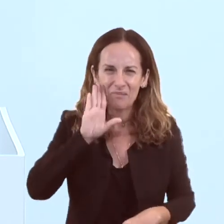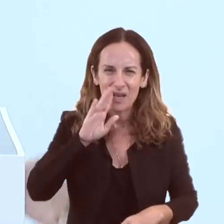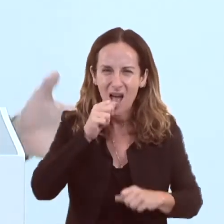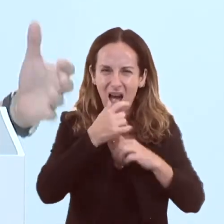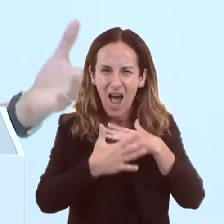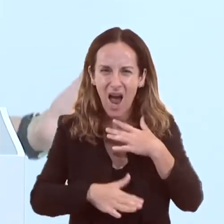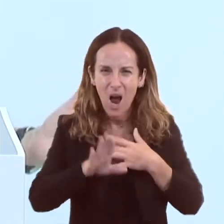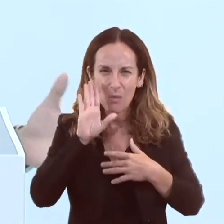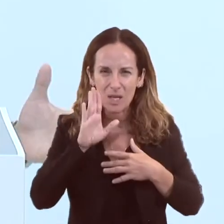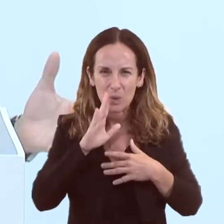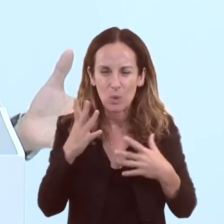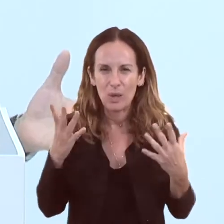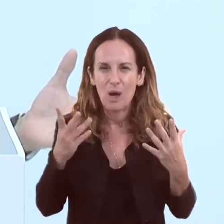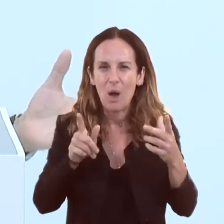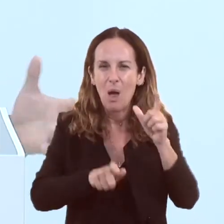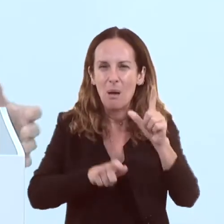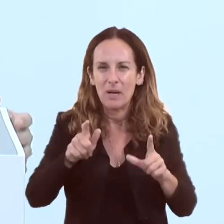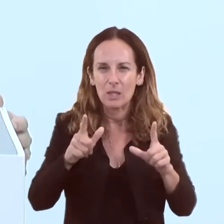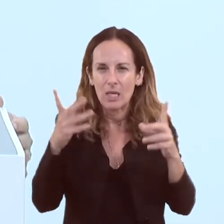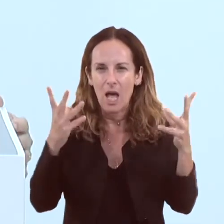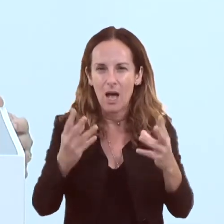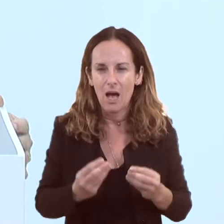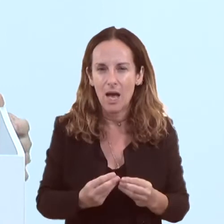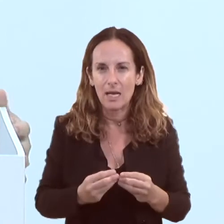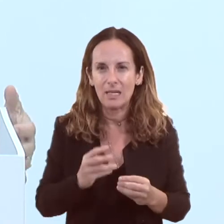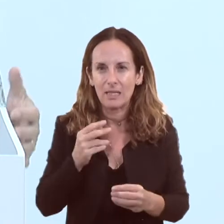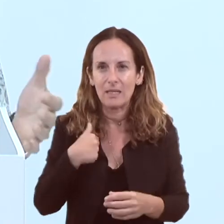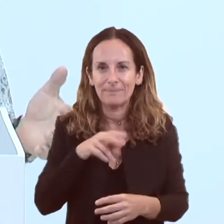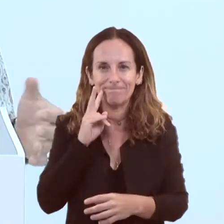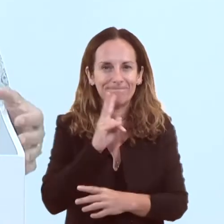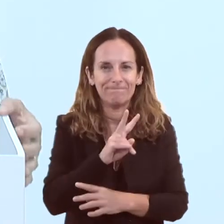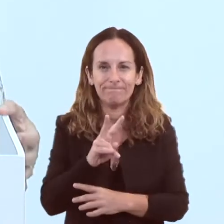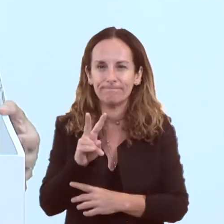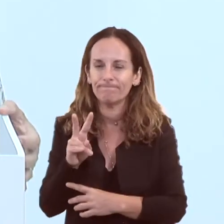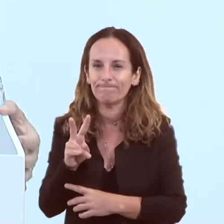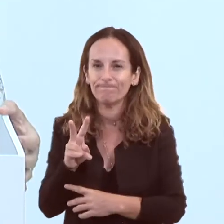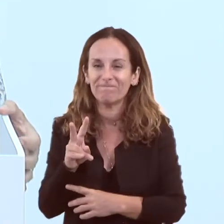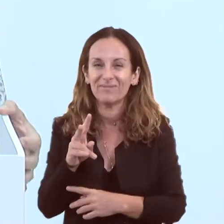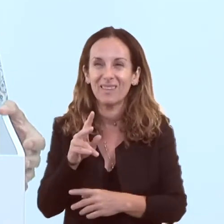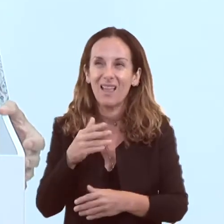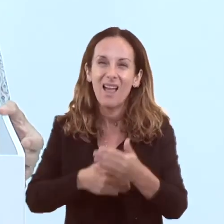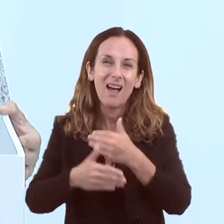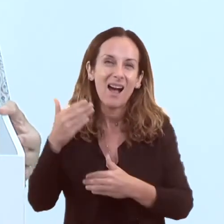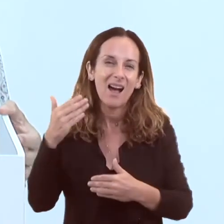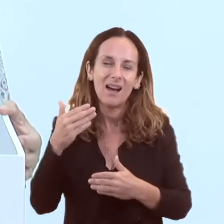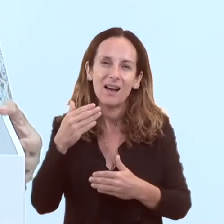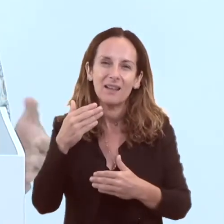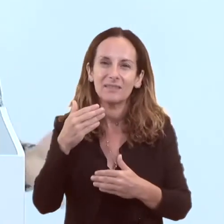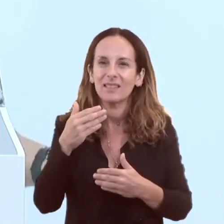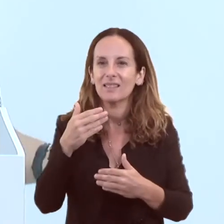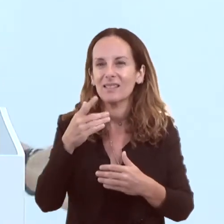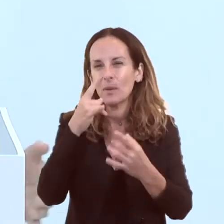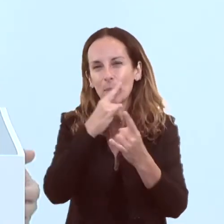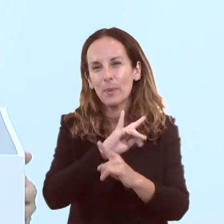y como está de gentío y Qué bueno que no están las cosas como eran antes pero